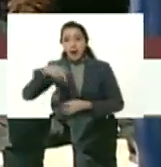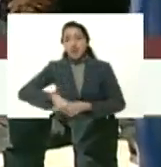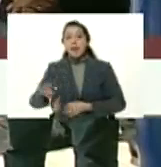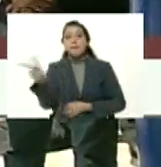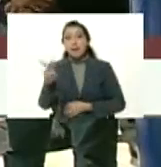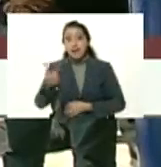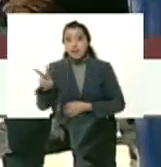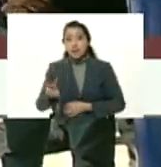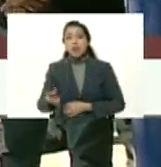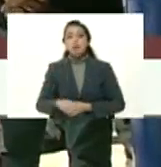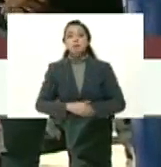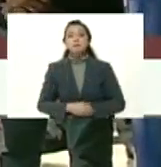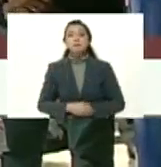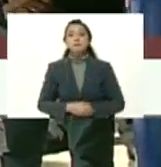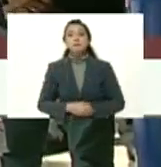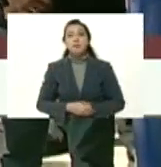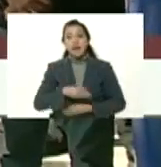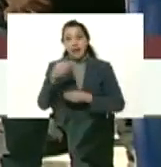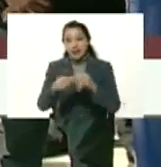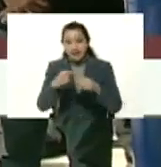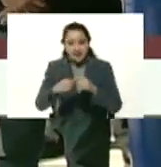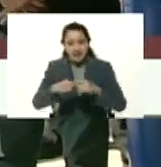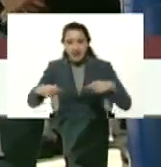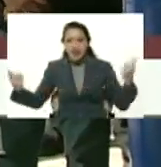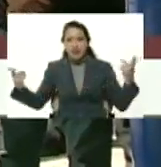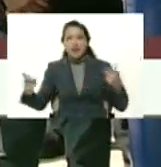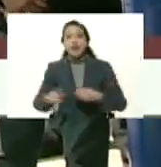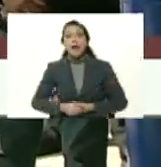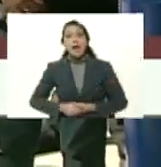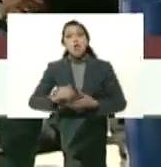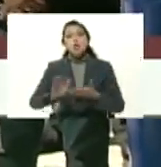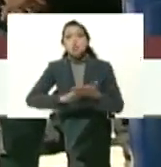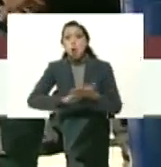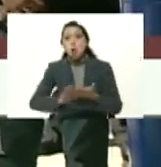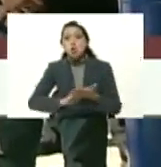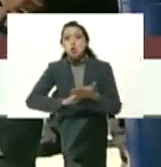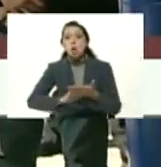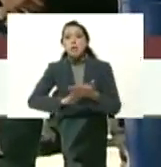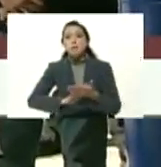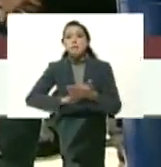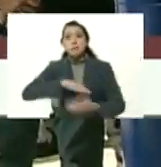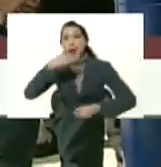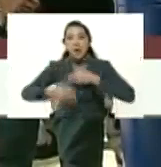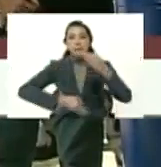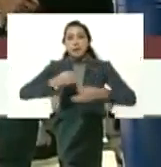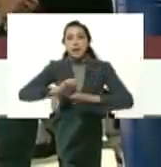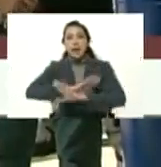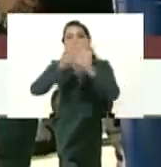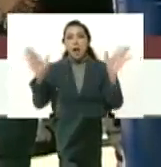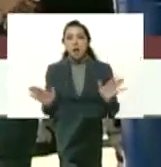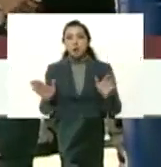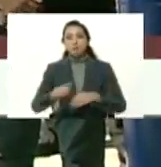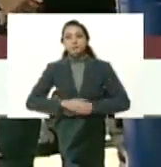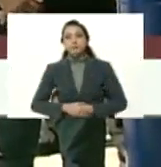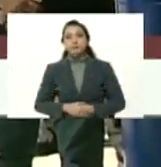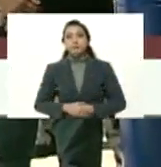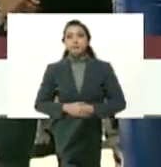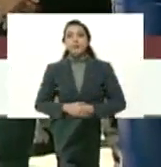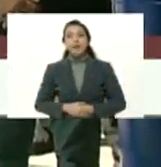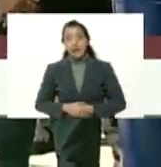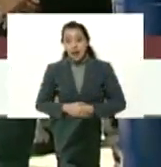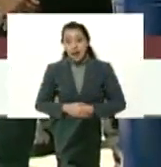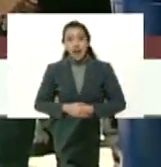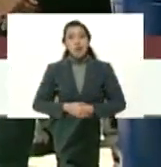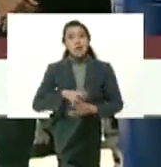desenlazar, desatar nudos, resolver asuntos, de manera coyuntural y de